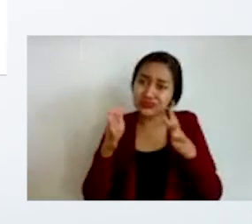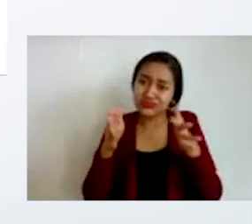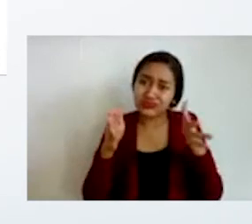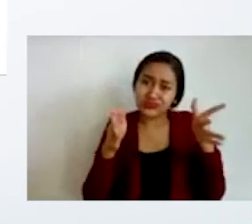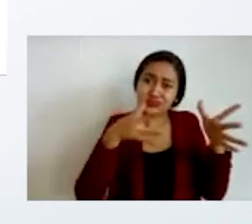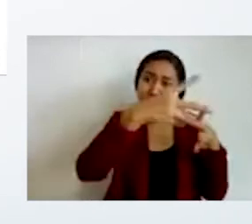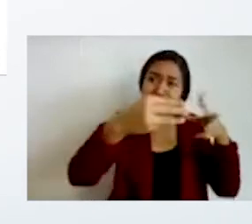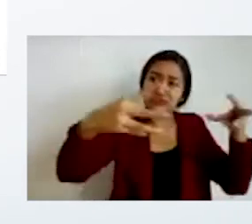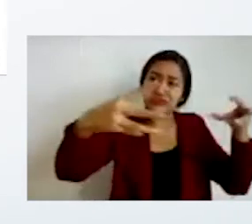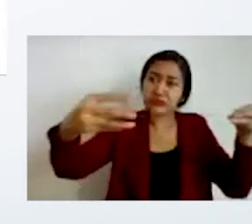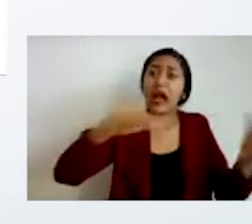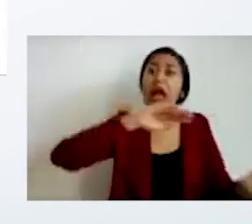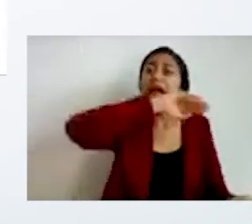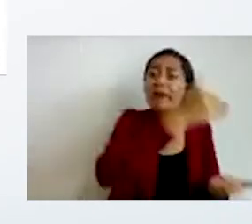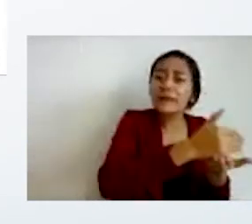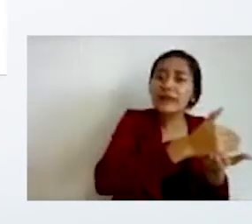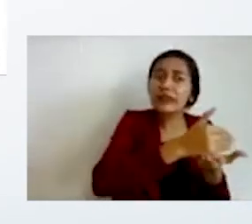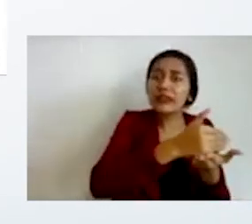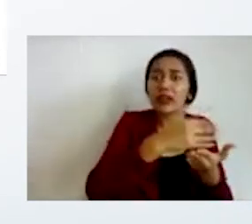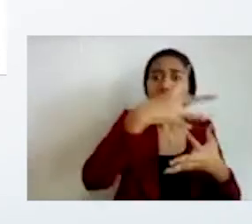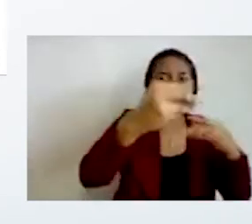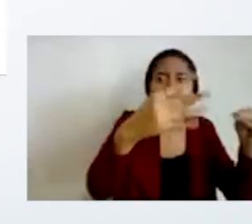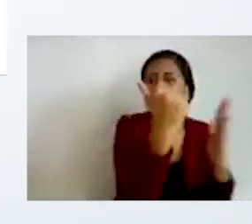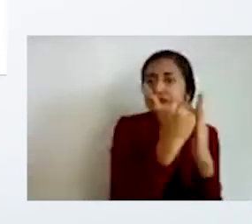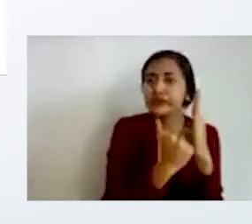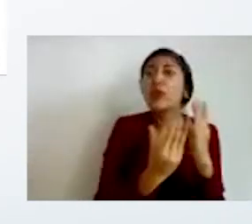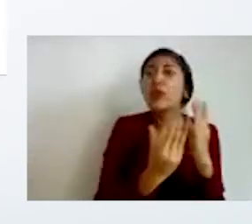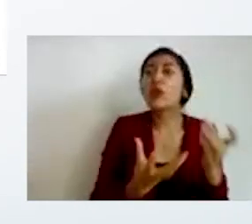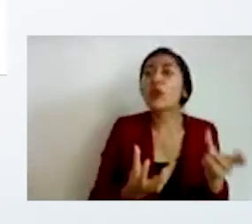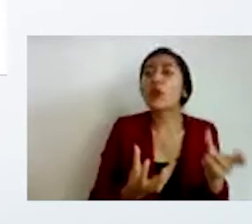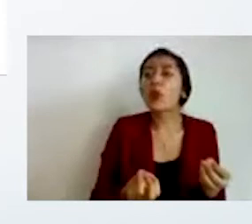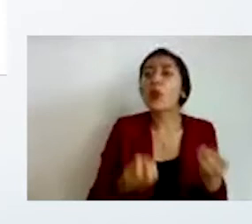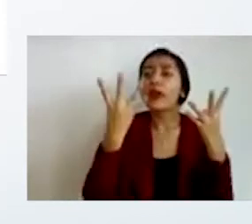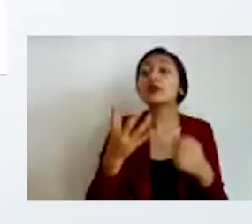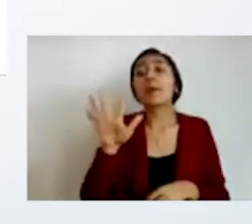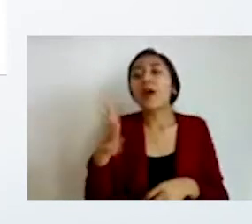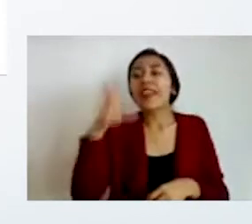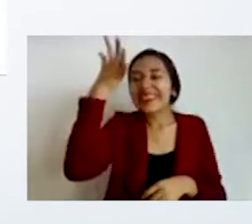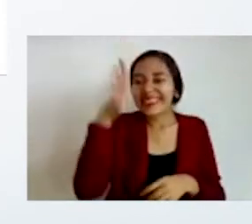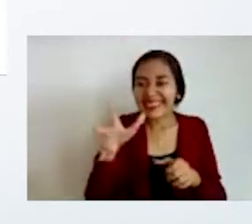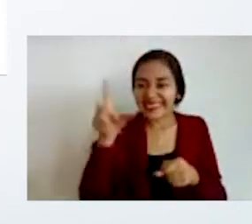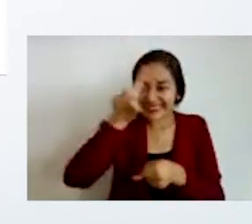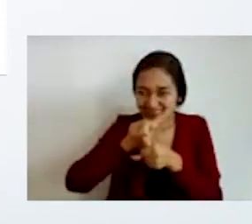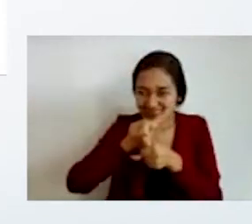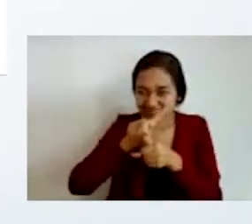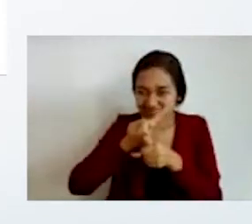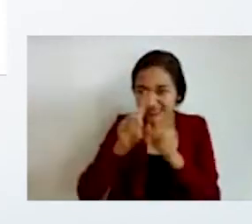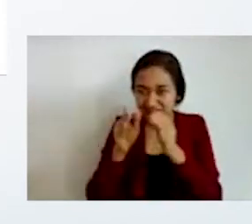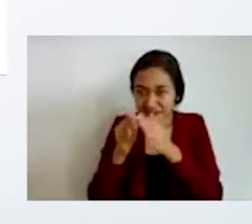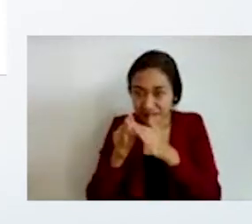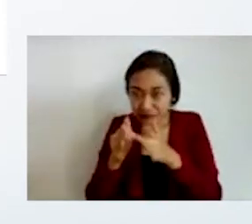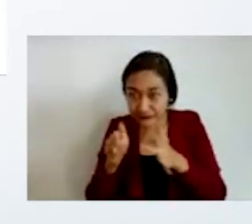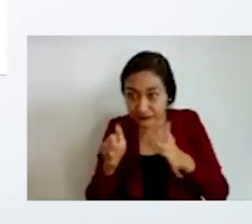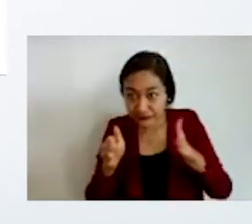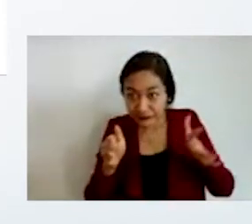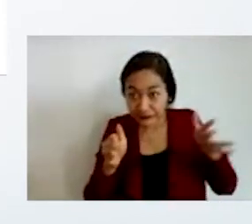ha pensado que deben transcurrir al menos 10 días después de que la persona inició con la tos, con la fiebre, con